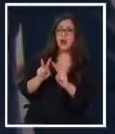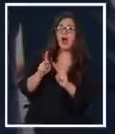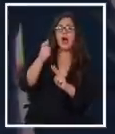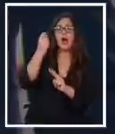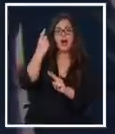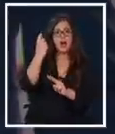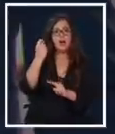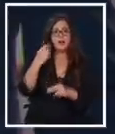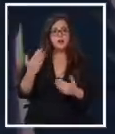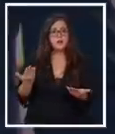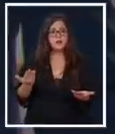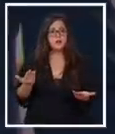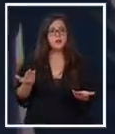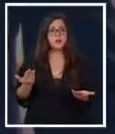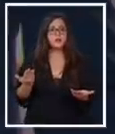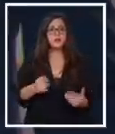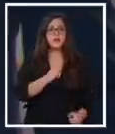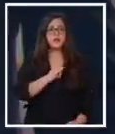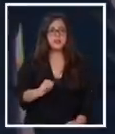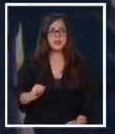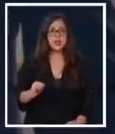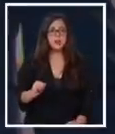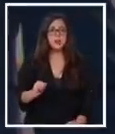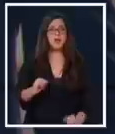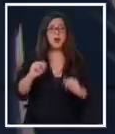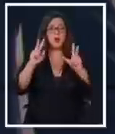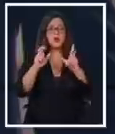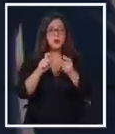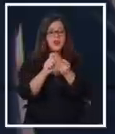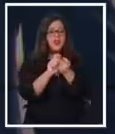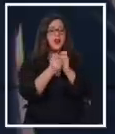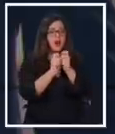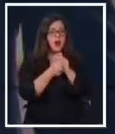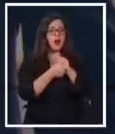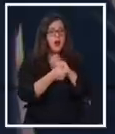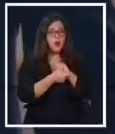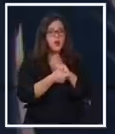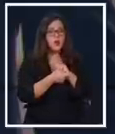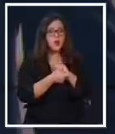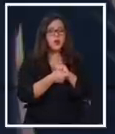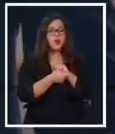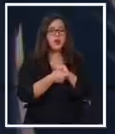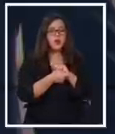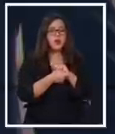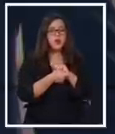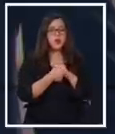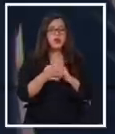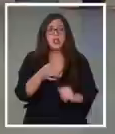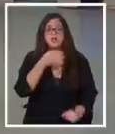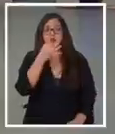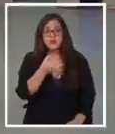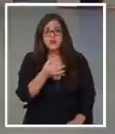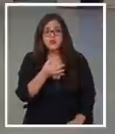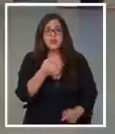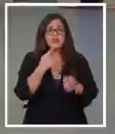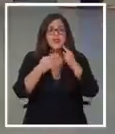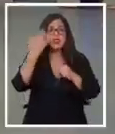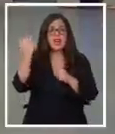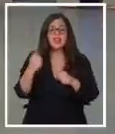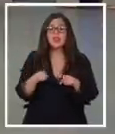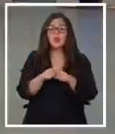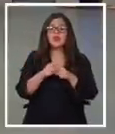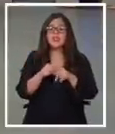por lo tanto siempre hay un periodo de ajuste de como decía una entrevista habitar este nuevo espacio